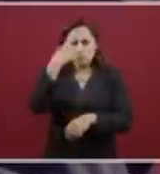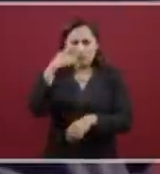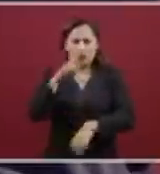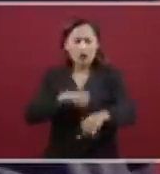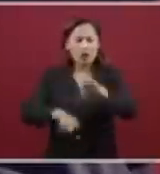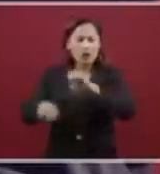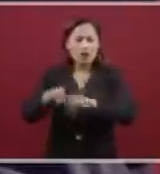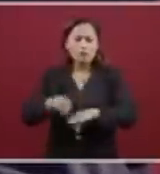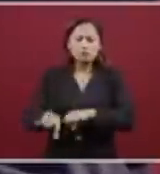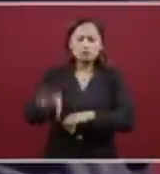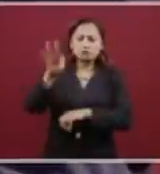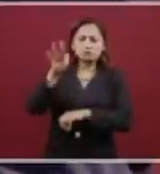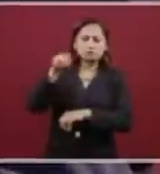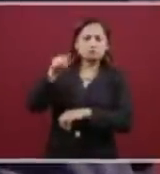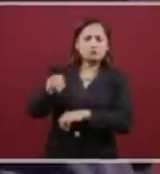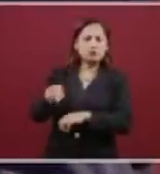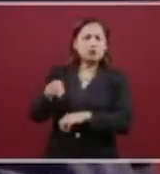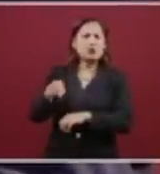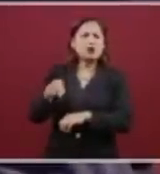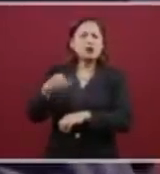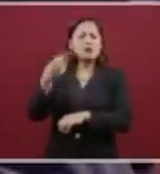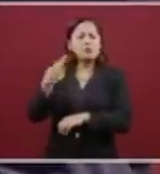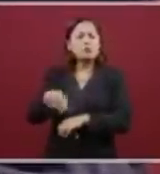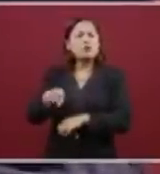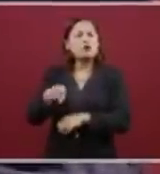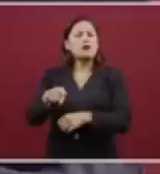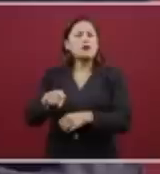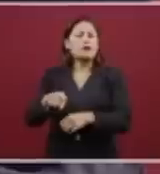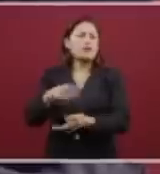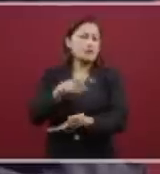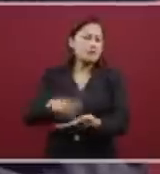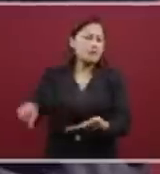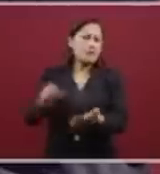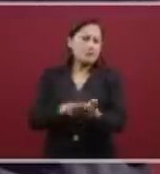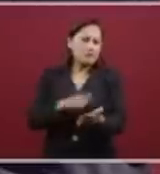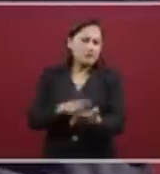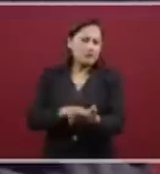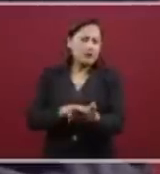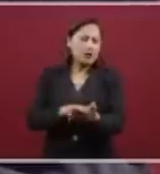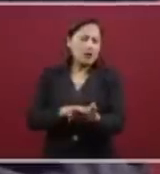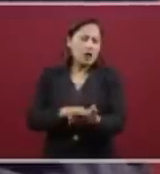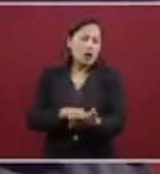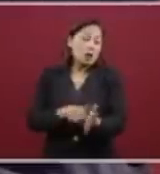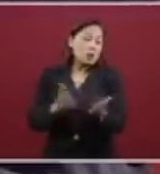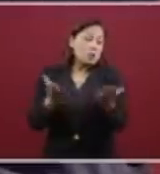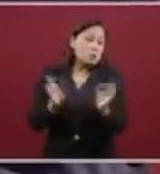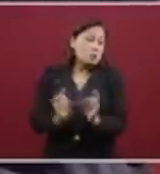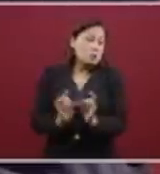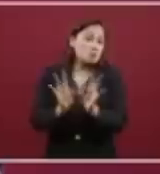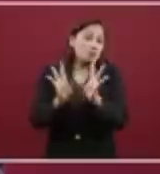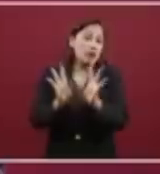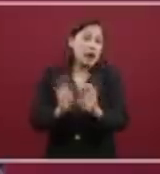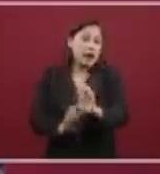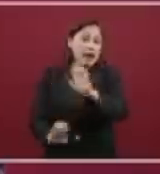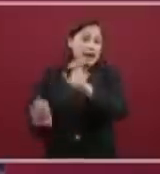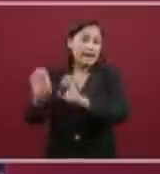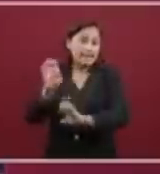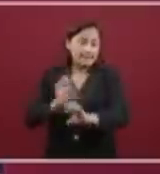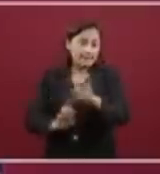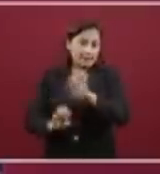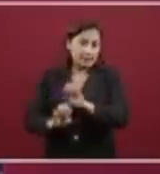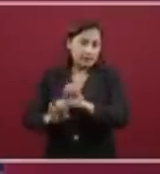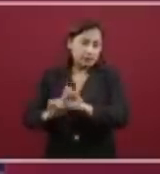de las empresas de esta compañía que es